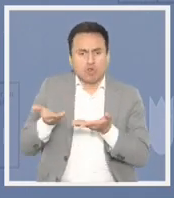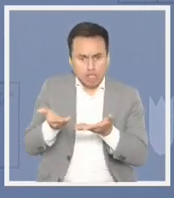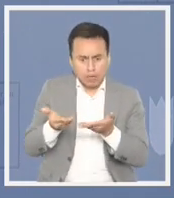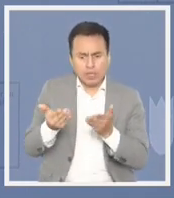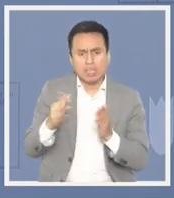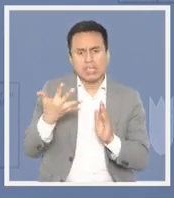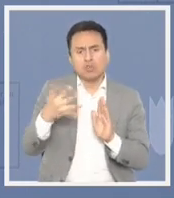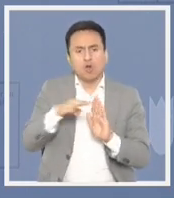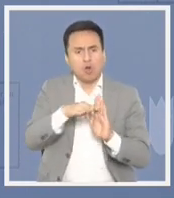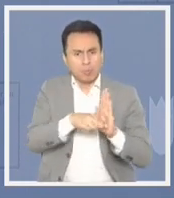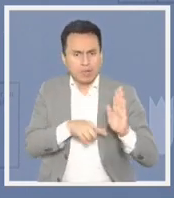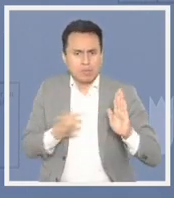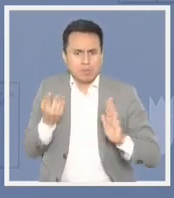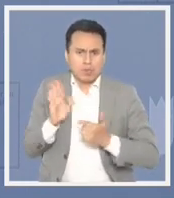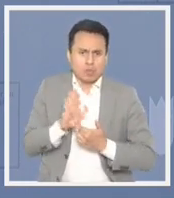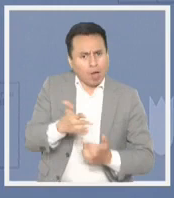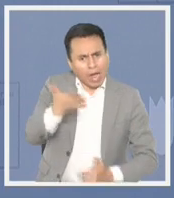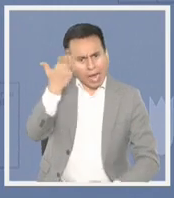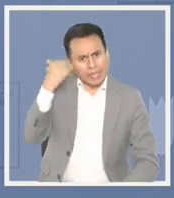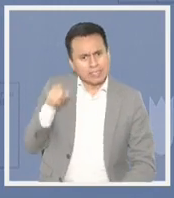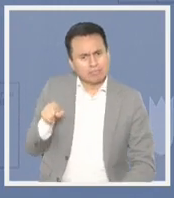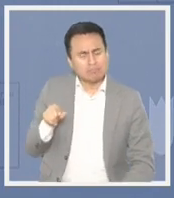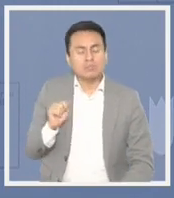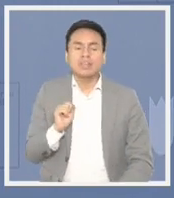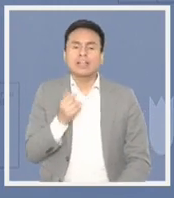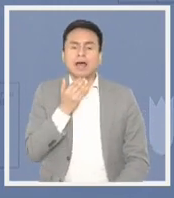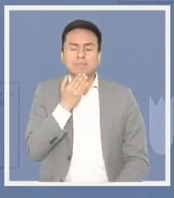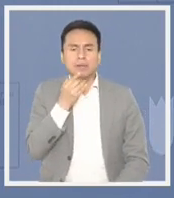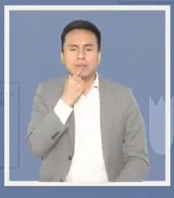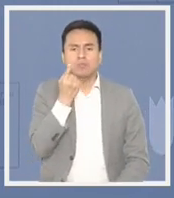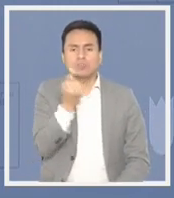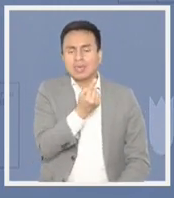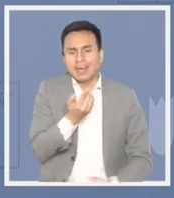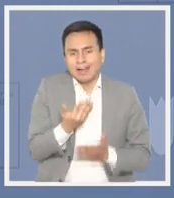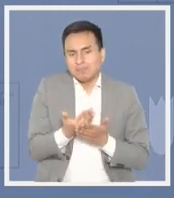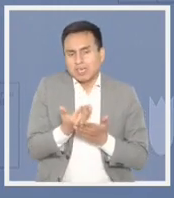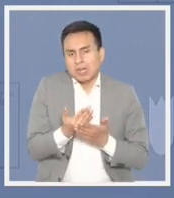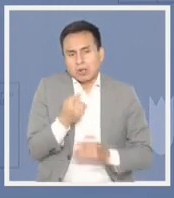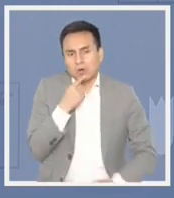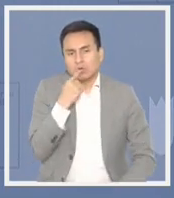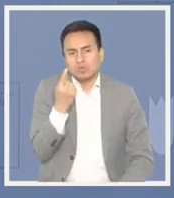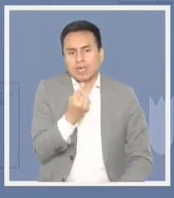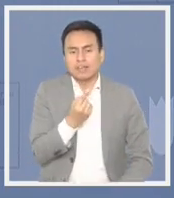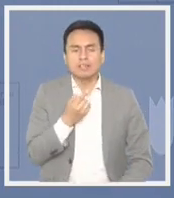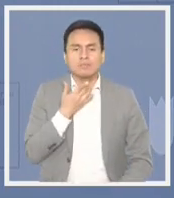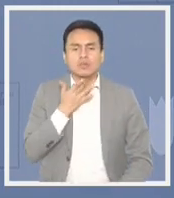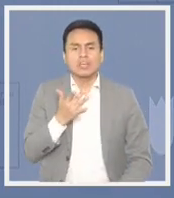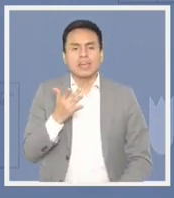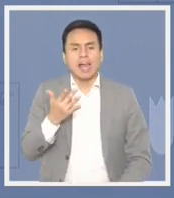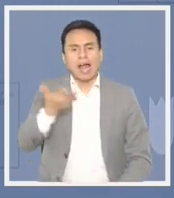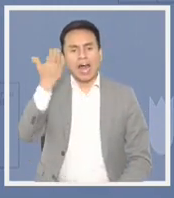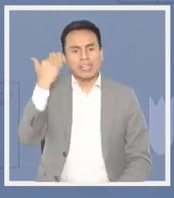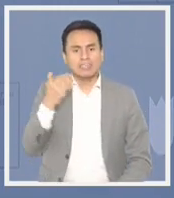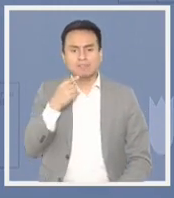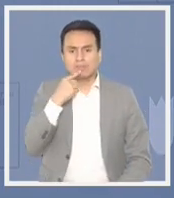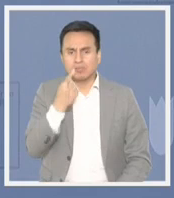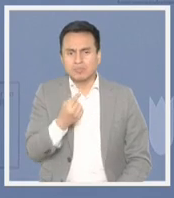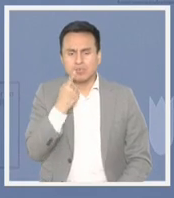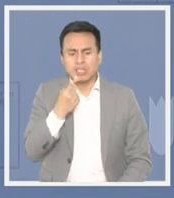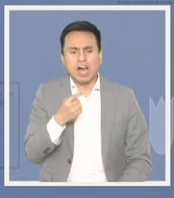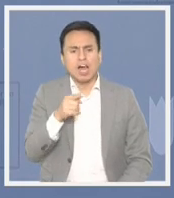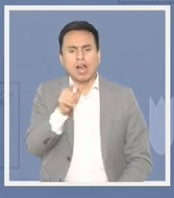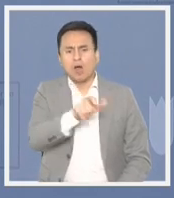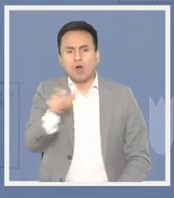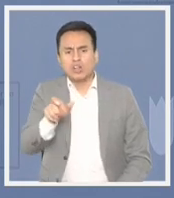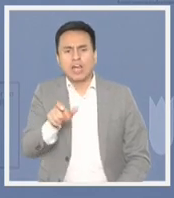esta quina desde el primer momento. Y junto con ello, también aprovechar de consultarle por qué las veces anteriores optó por cartas que